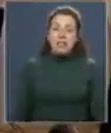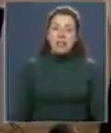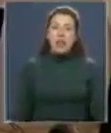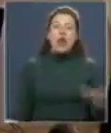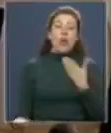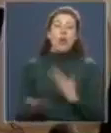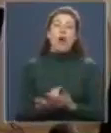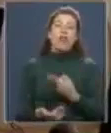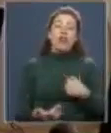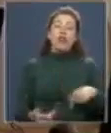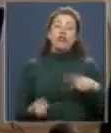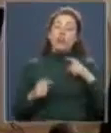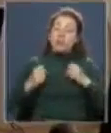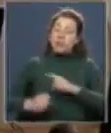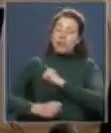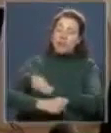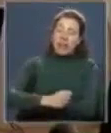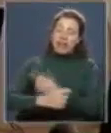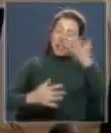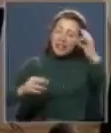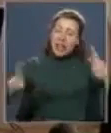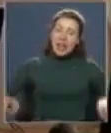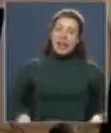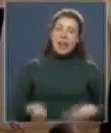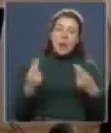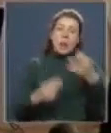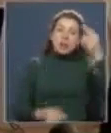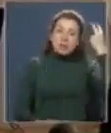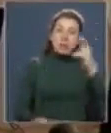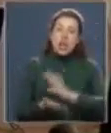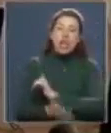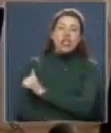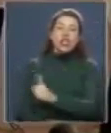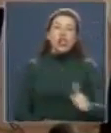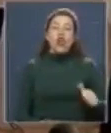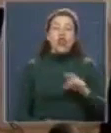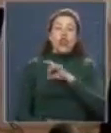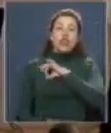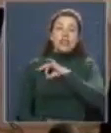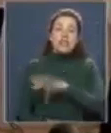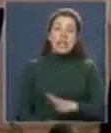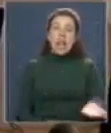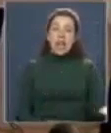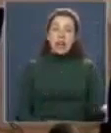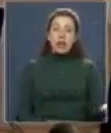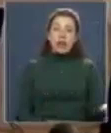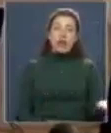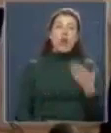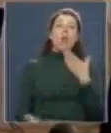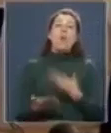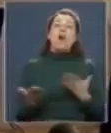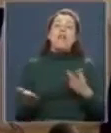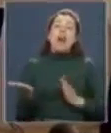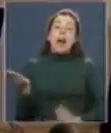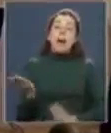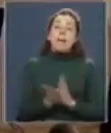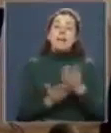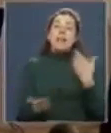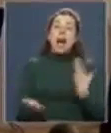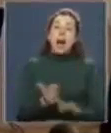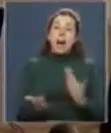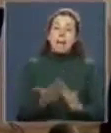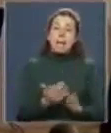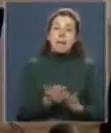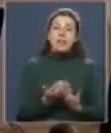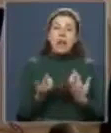¿Cuándo tomaremos la valiente decisión de recuperar lo que le pertenece a todos los chilenos y chilenas? ¿Cuándo comenzaremos a aprovechar